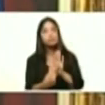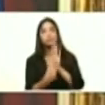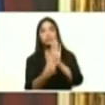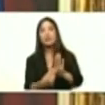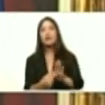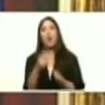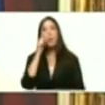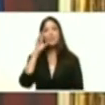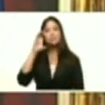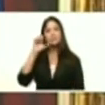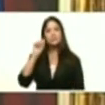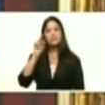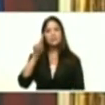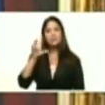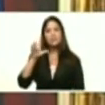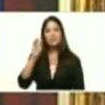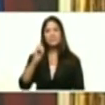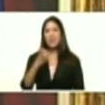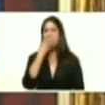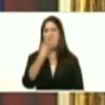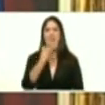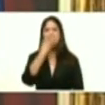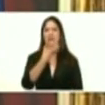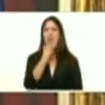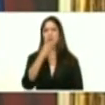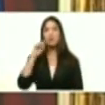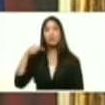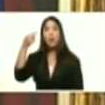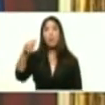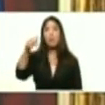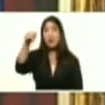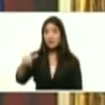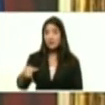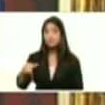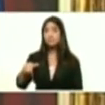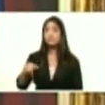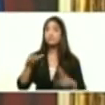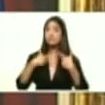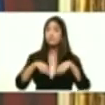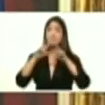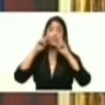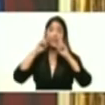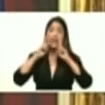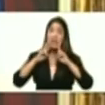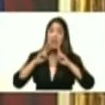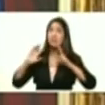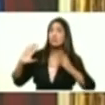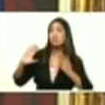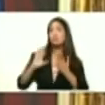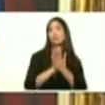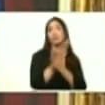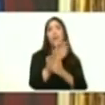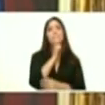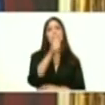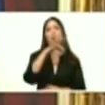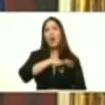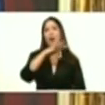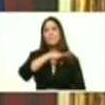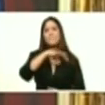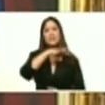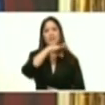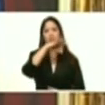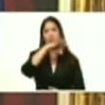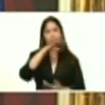Carlos Ortega, el otro, pegando gritos, y luego, aquí, en este salón, que ya fue despejado, de malos espíritus, hace mucho tiempo,